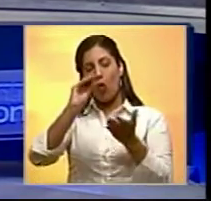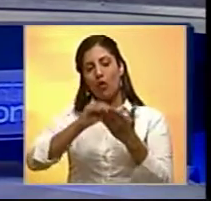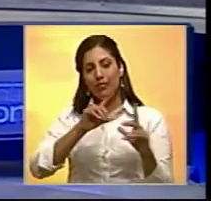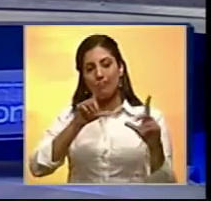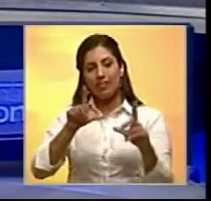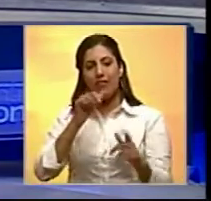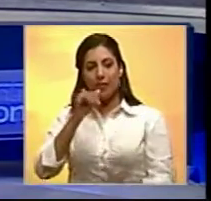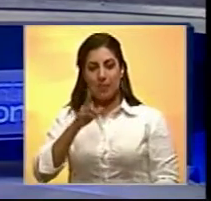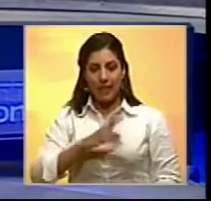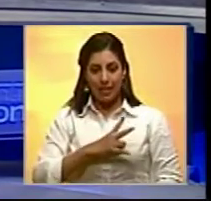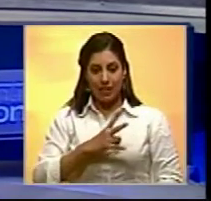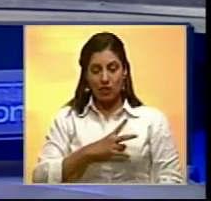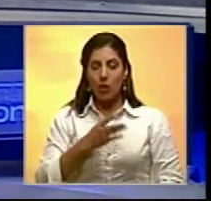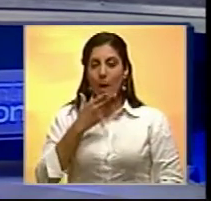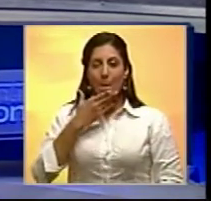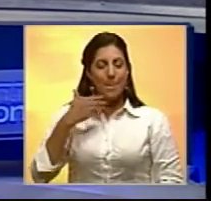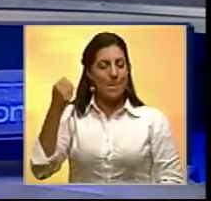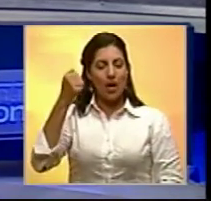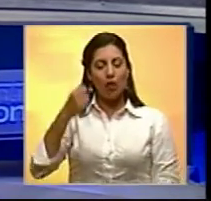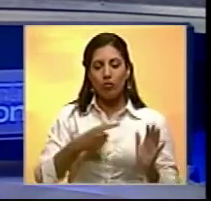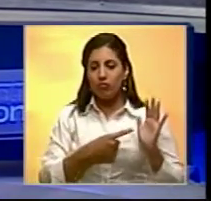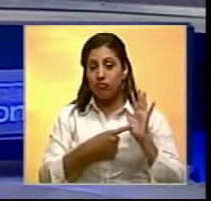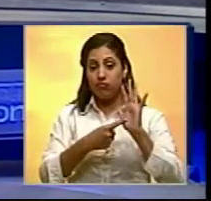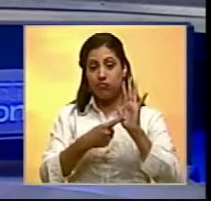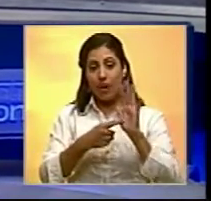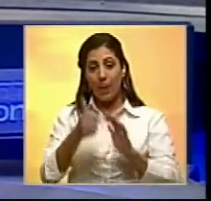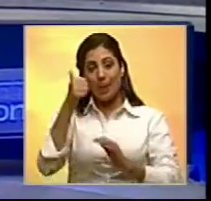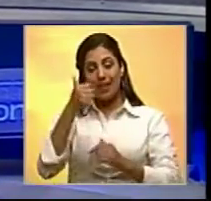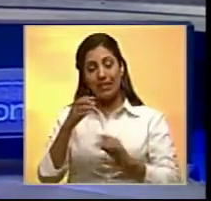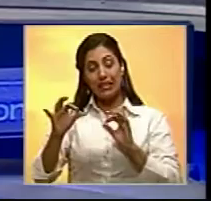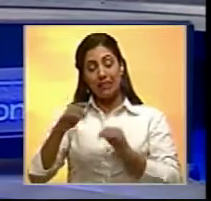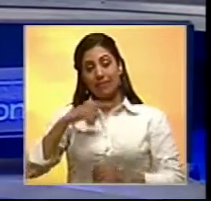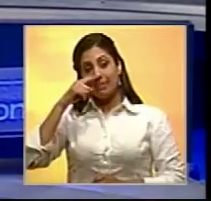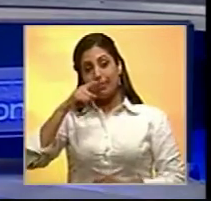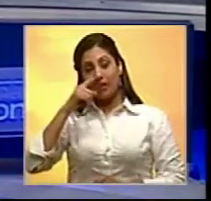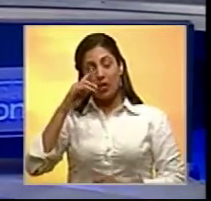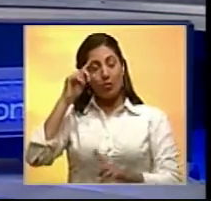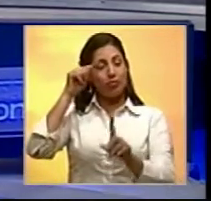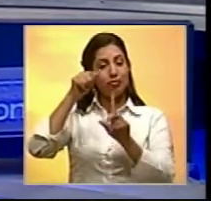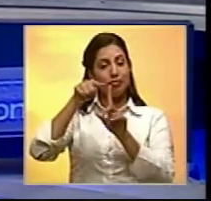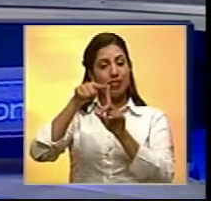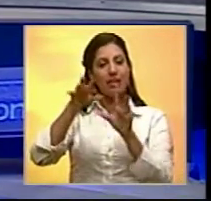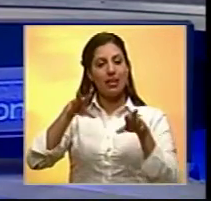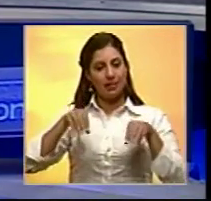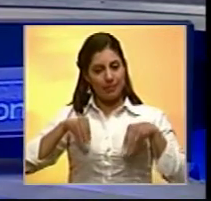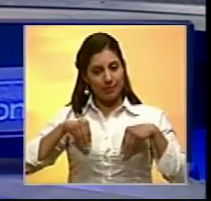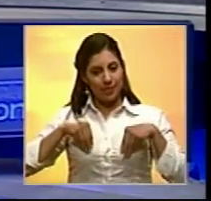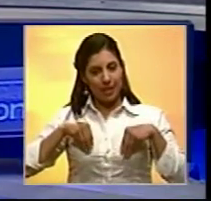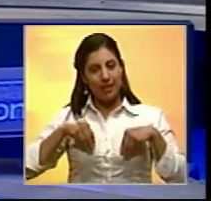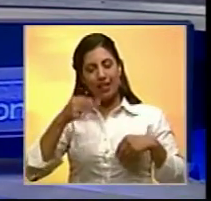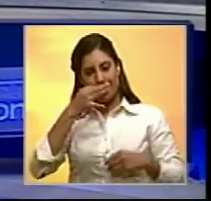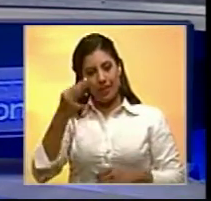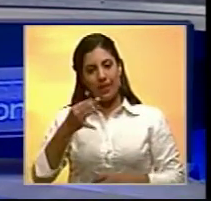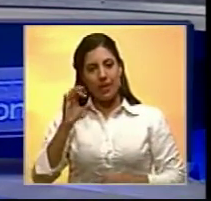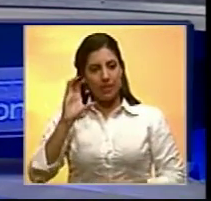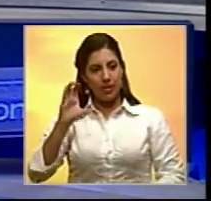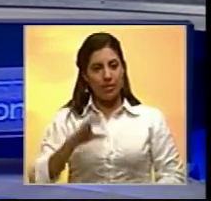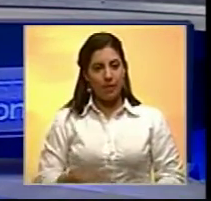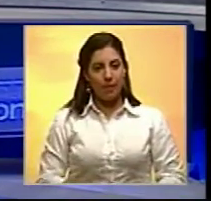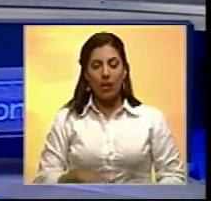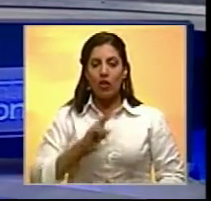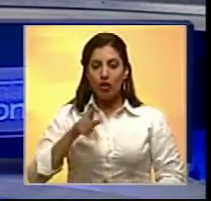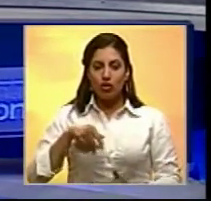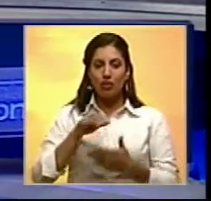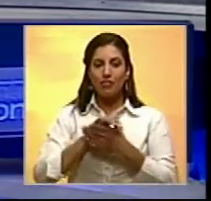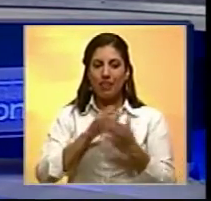nuevamente a Noticiero Venevisión como el más destacado, de mayor prestigio, proyección, aceptación y credibilidad del país.